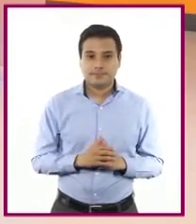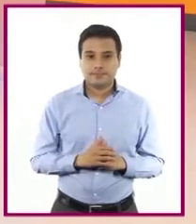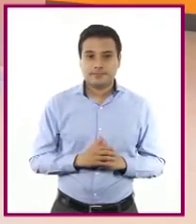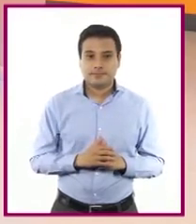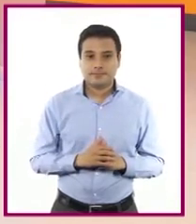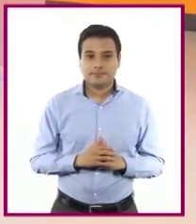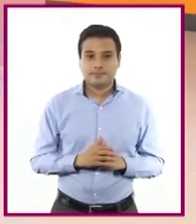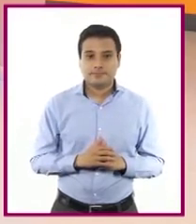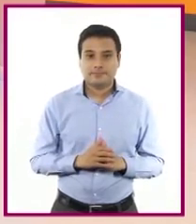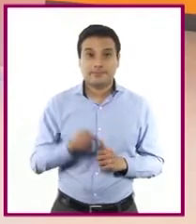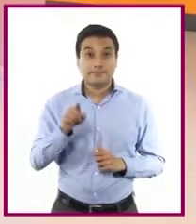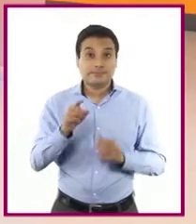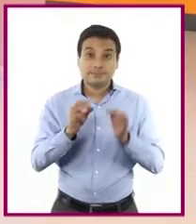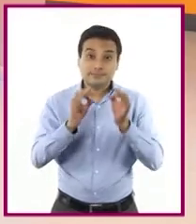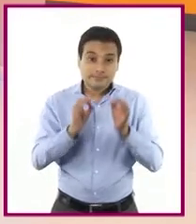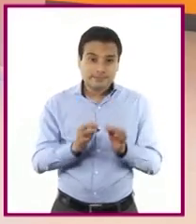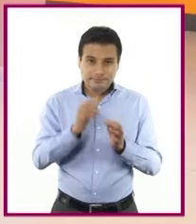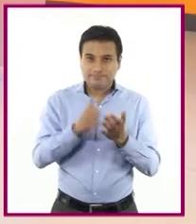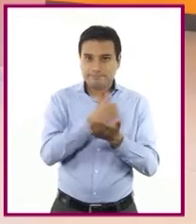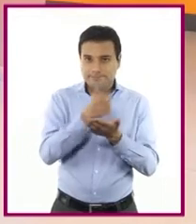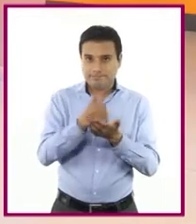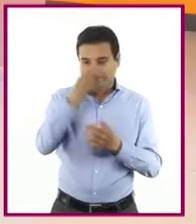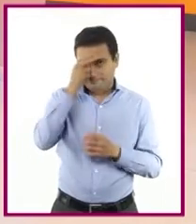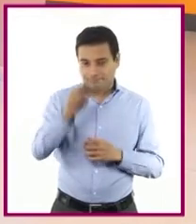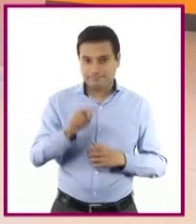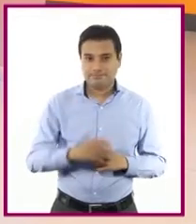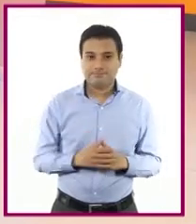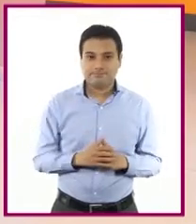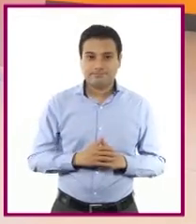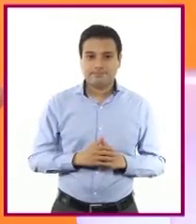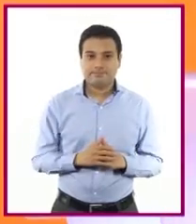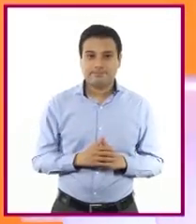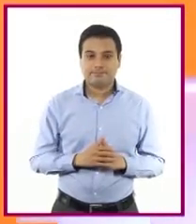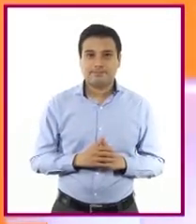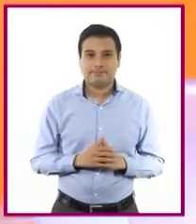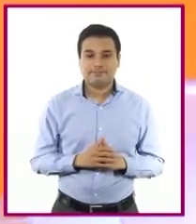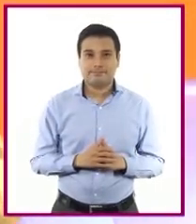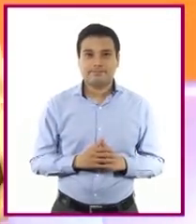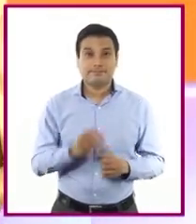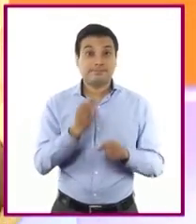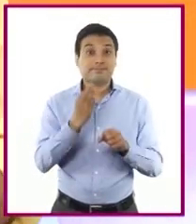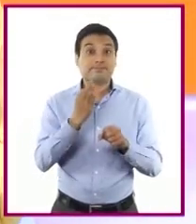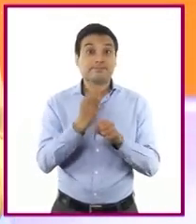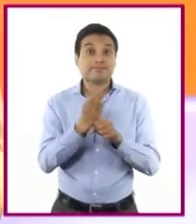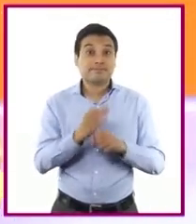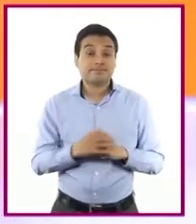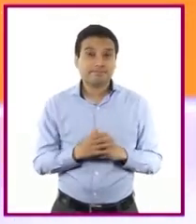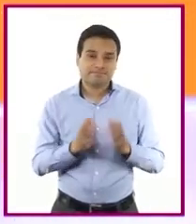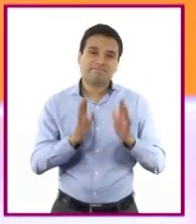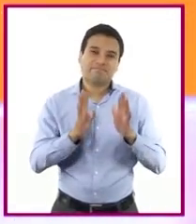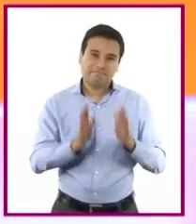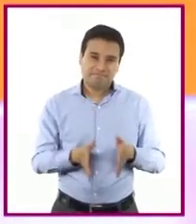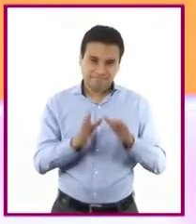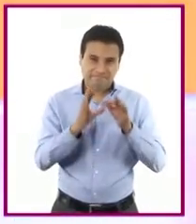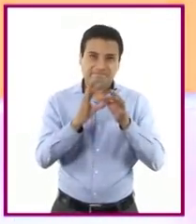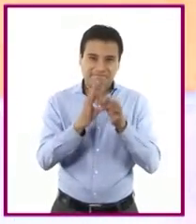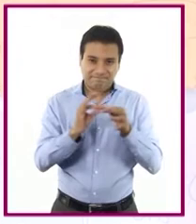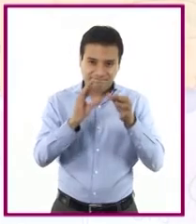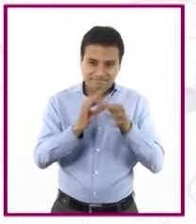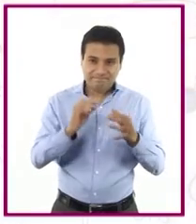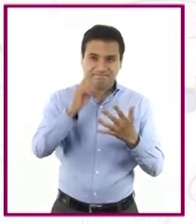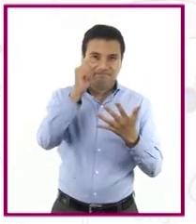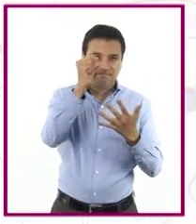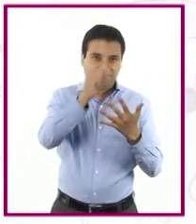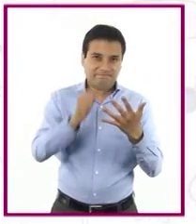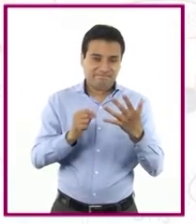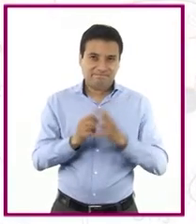todos ellos de la Ciudad de México. A lo largo de este segundo bloque han estudiado aprendizajes esperados que les han